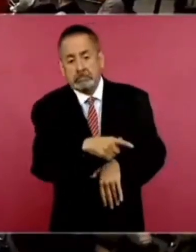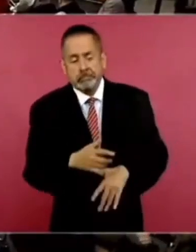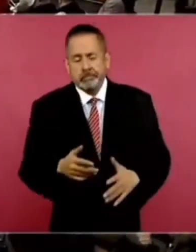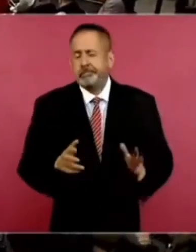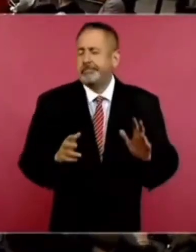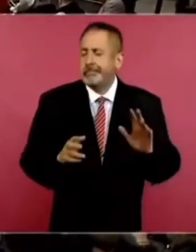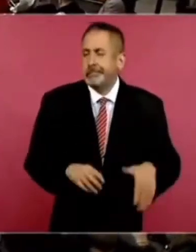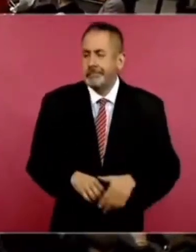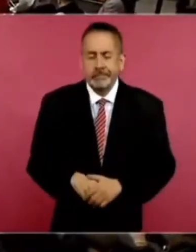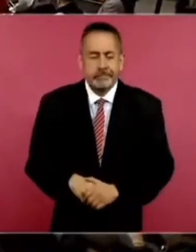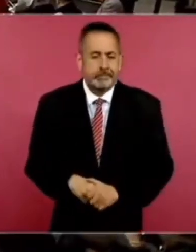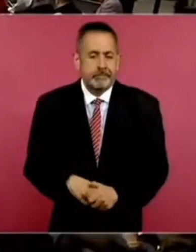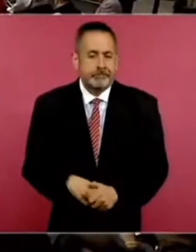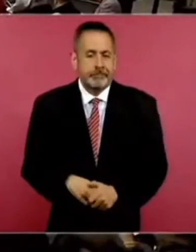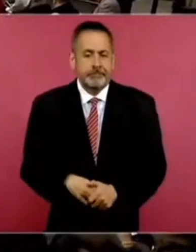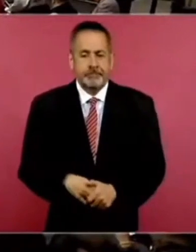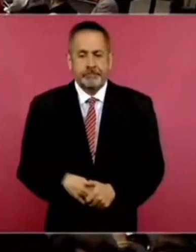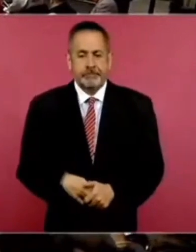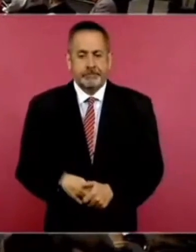Entonces,